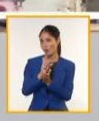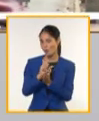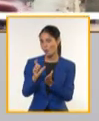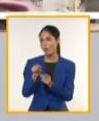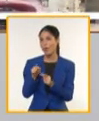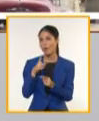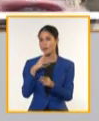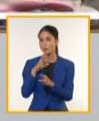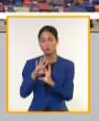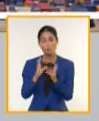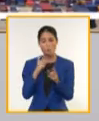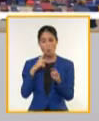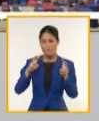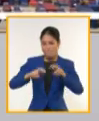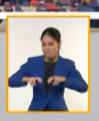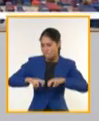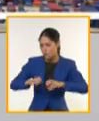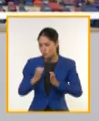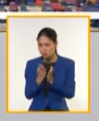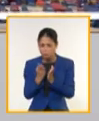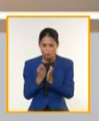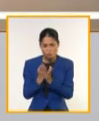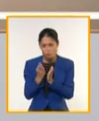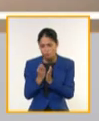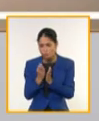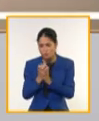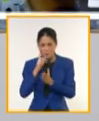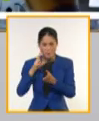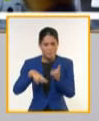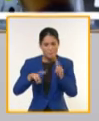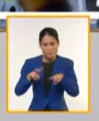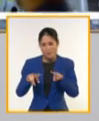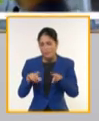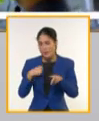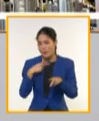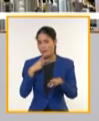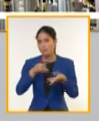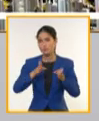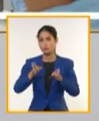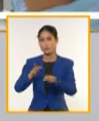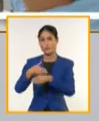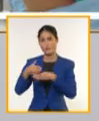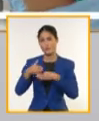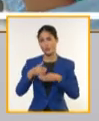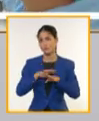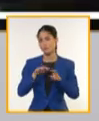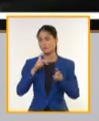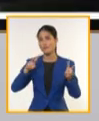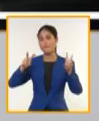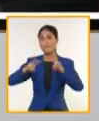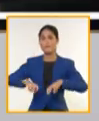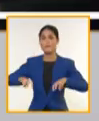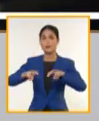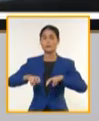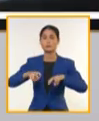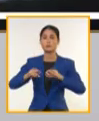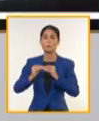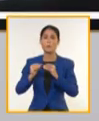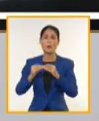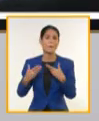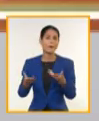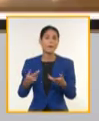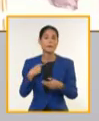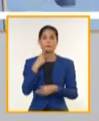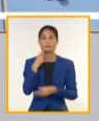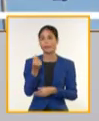ese proceso. O sea, existen diferentes instituciones en nuestro país que han estado desarrollando investigaciones sobre esas reformas económicas, en